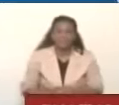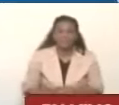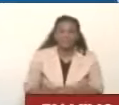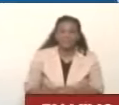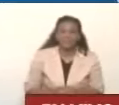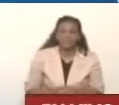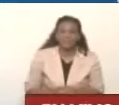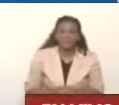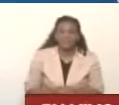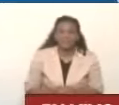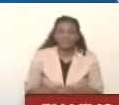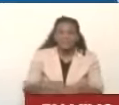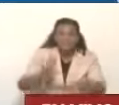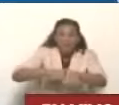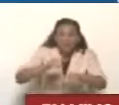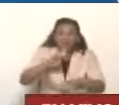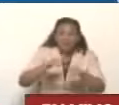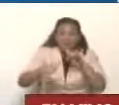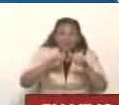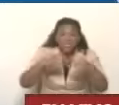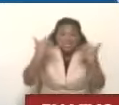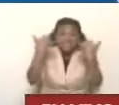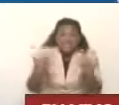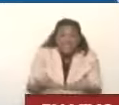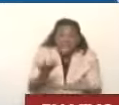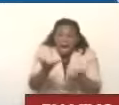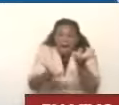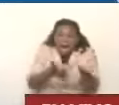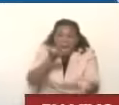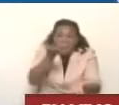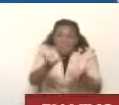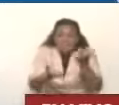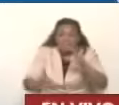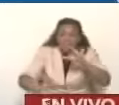Esto que me acaba de llegar aquí. Ah,